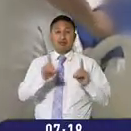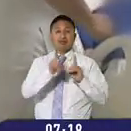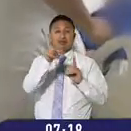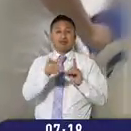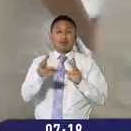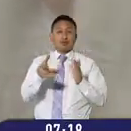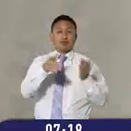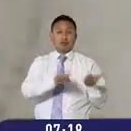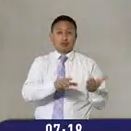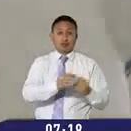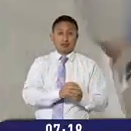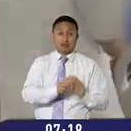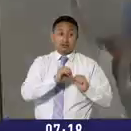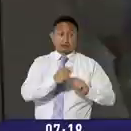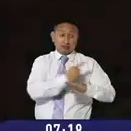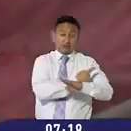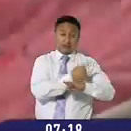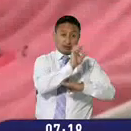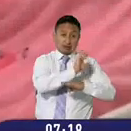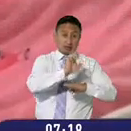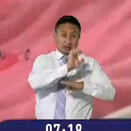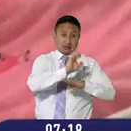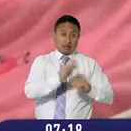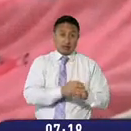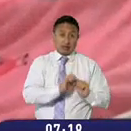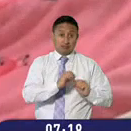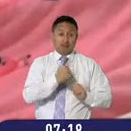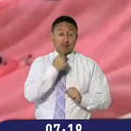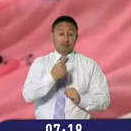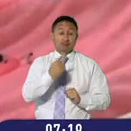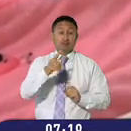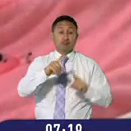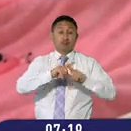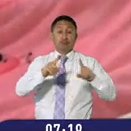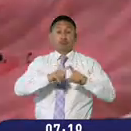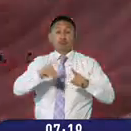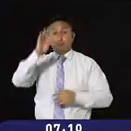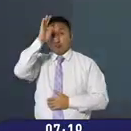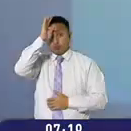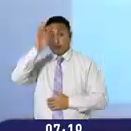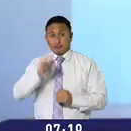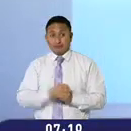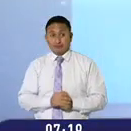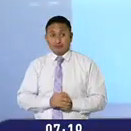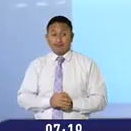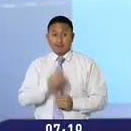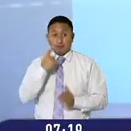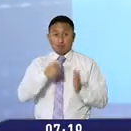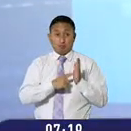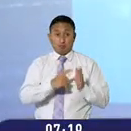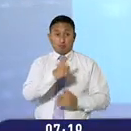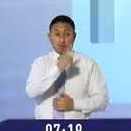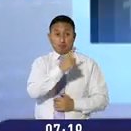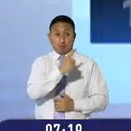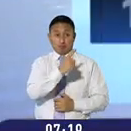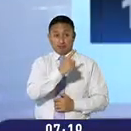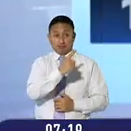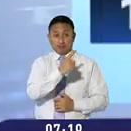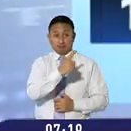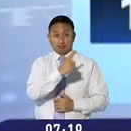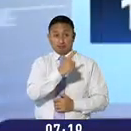primeros 12 días del año difieren según los hospitales IES. En Ceibos, 6. Y Maldonado Carbo